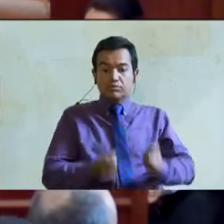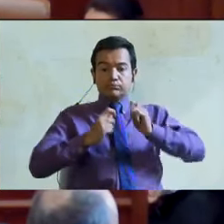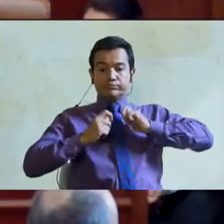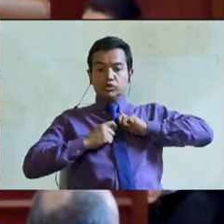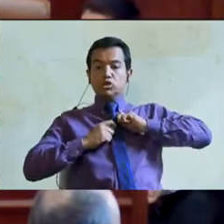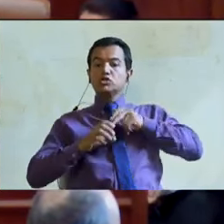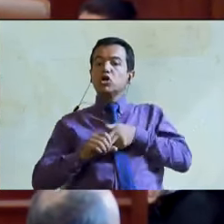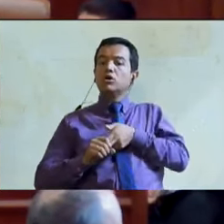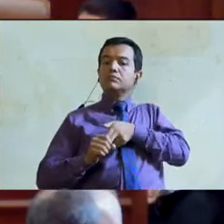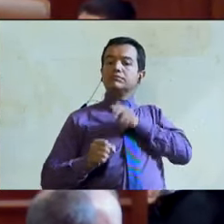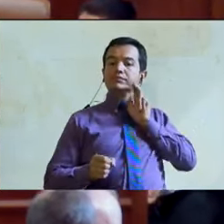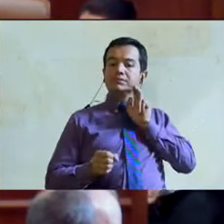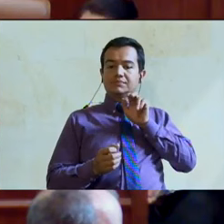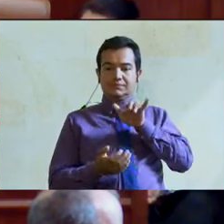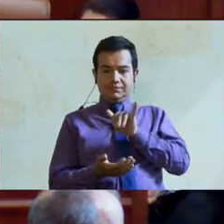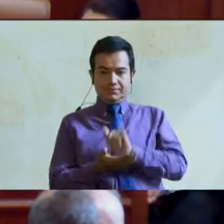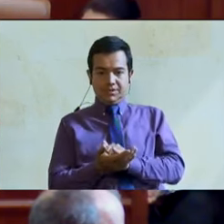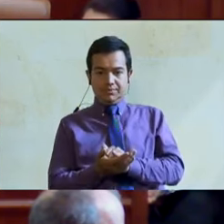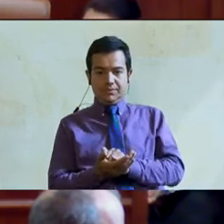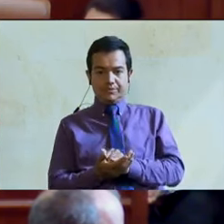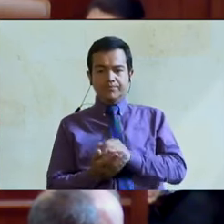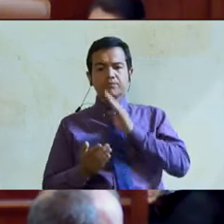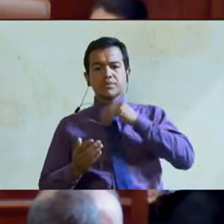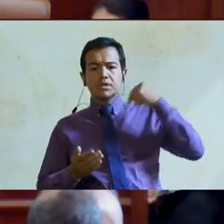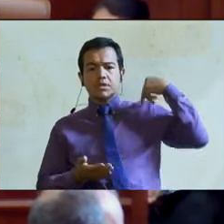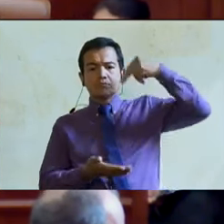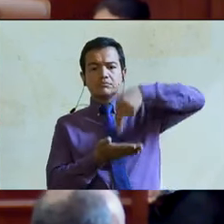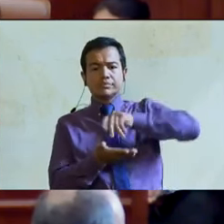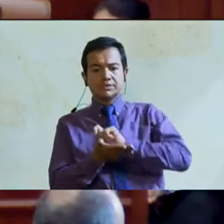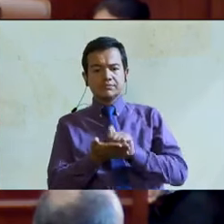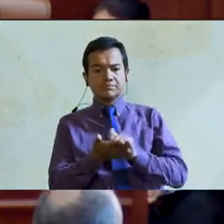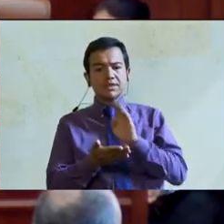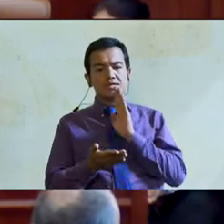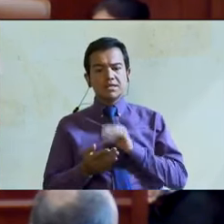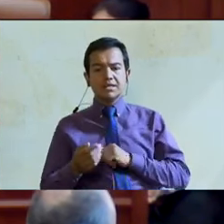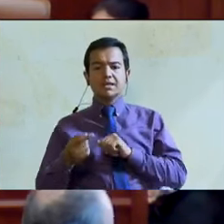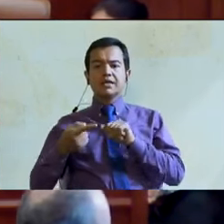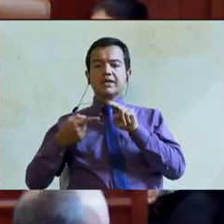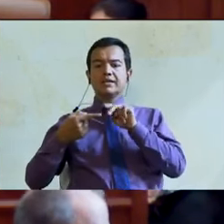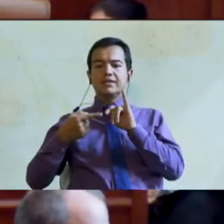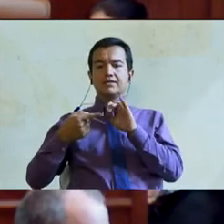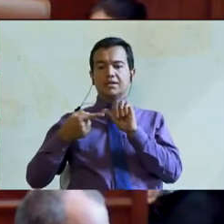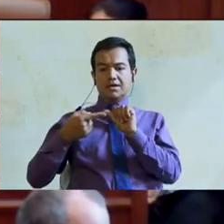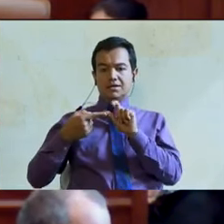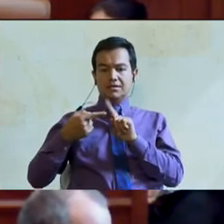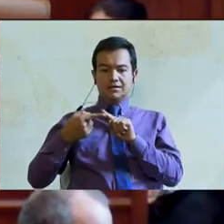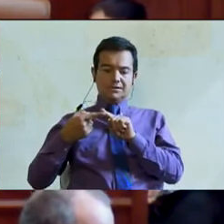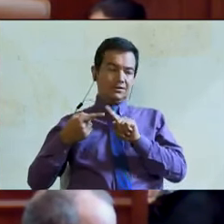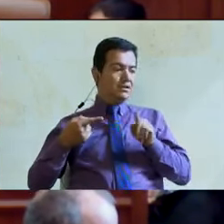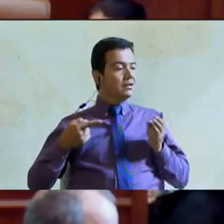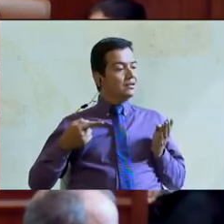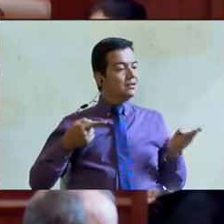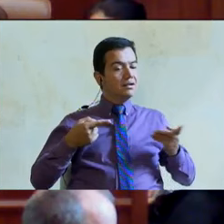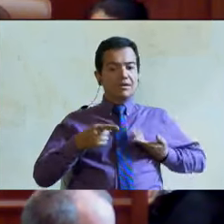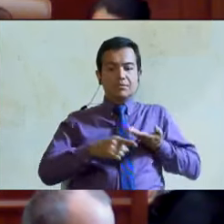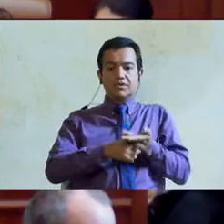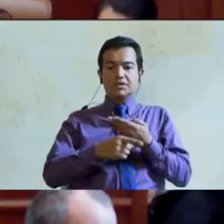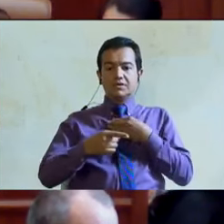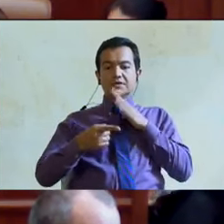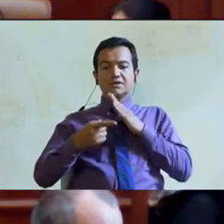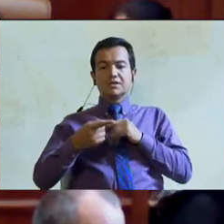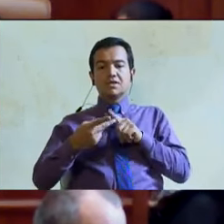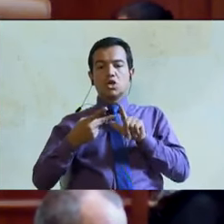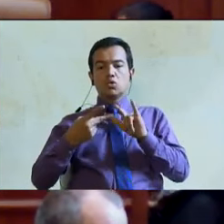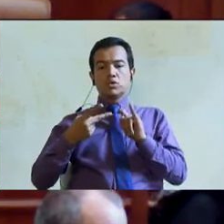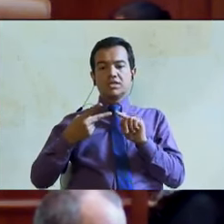retiro autor Nidia Marcela Osorio Salgado senadora ponentes Luis Fernando urrego Tatiana